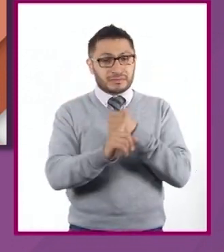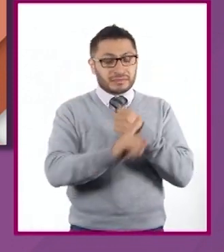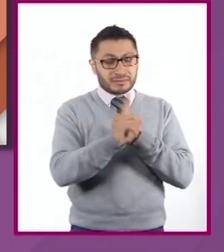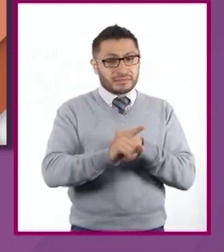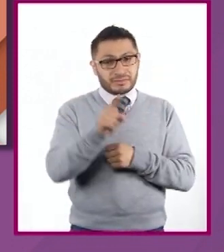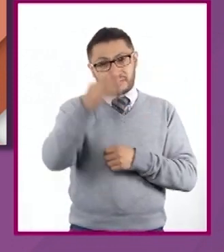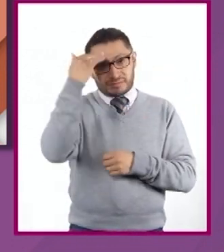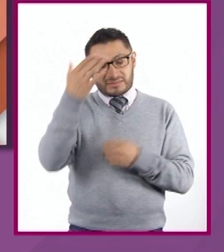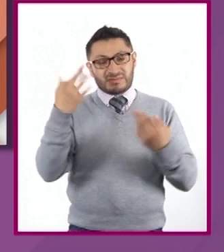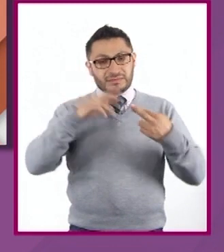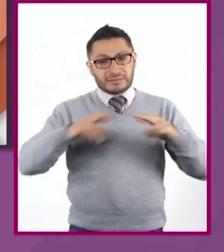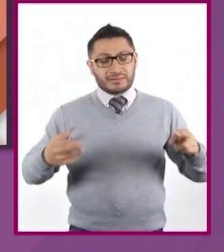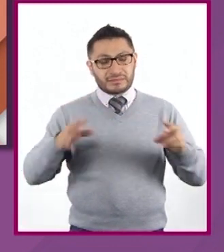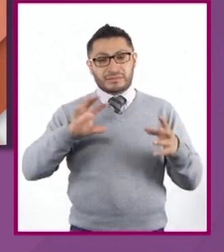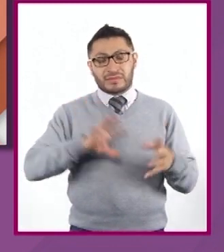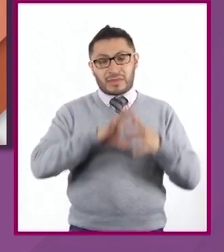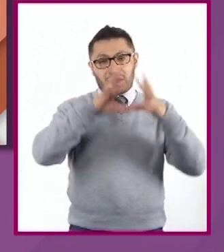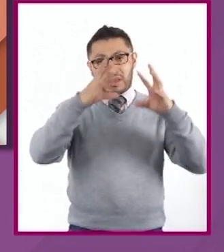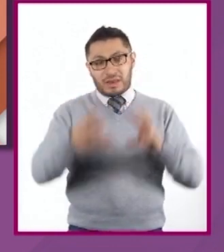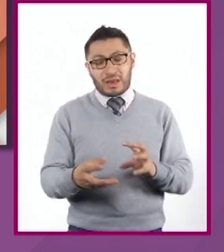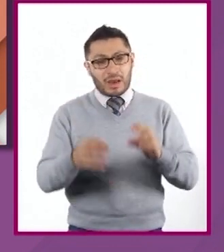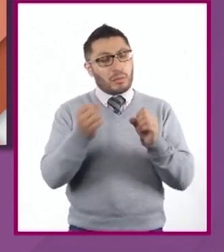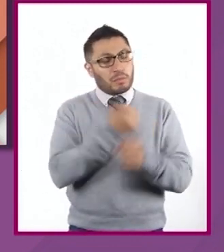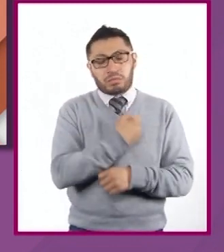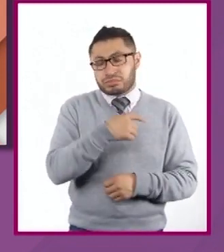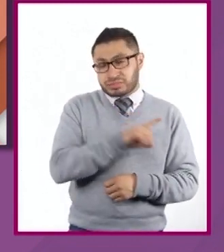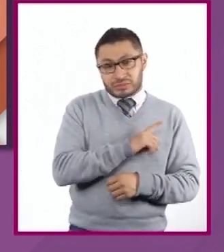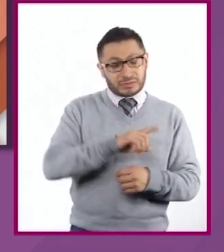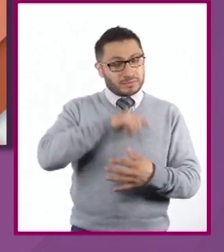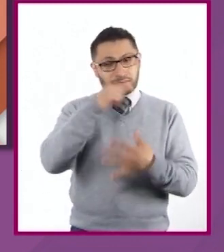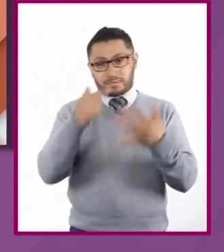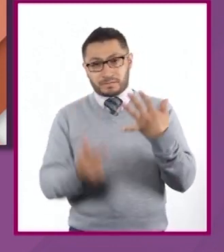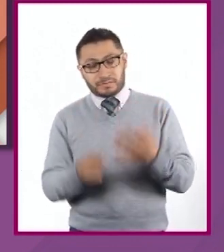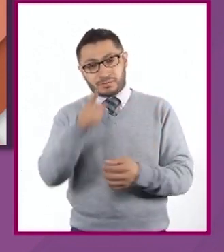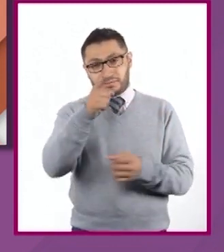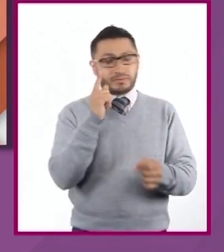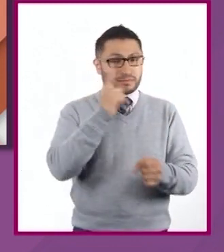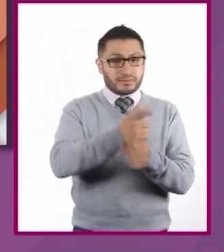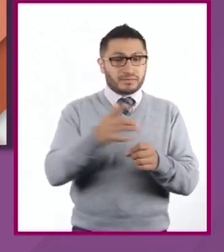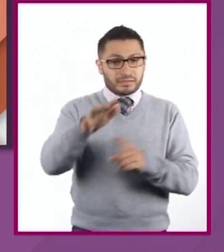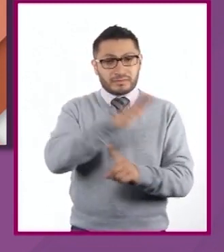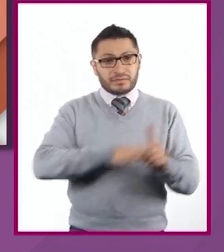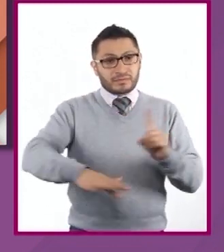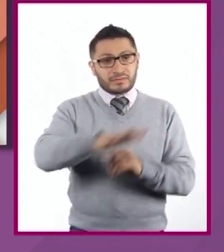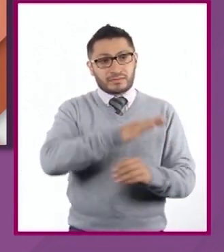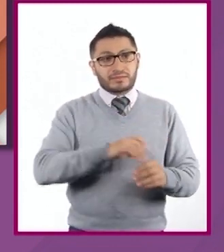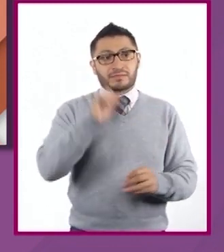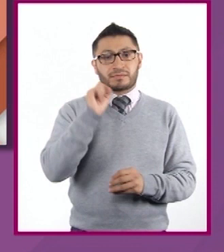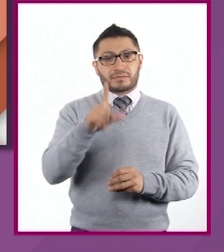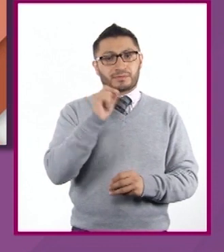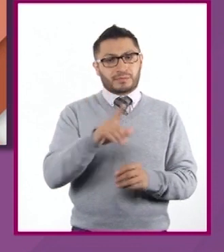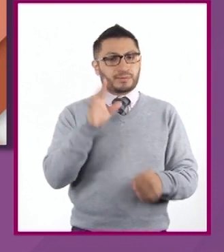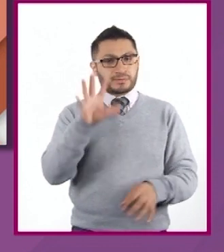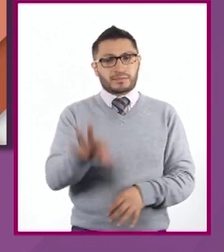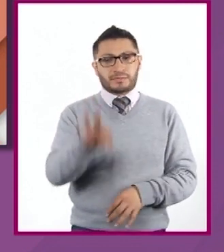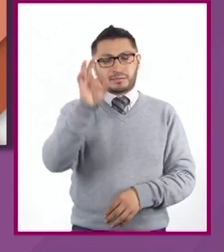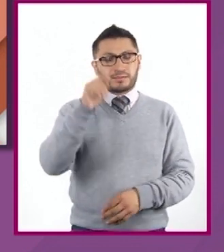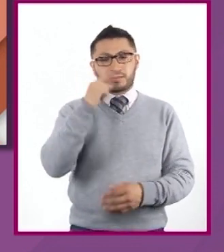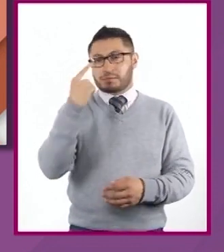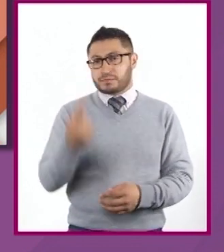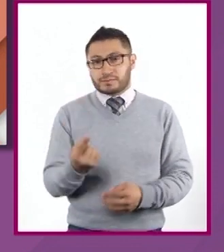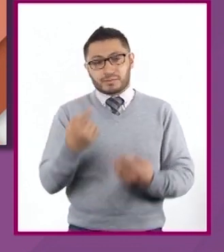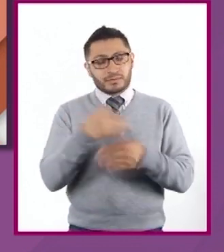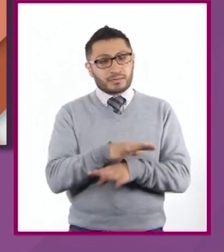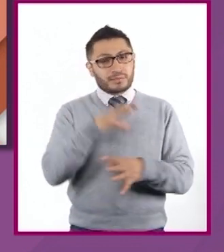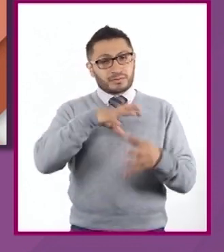las relacionadas con el medio ambiente o la salud, entre otras que encuentren en su entorno, también pueden escoger un aspecto de